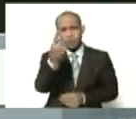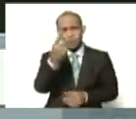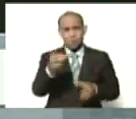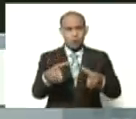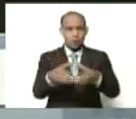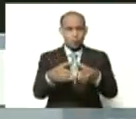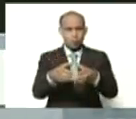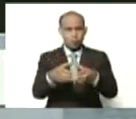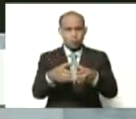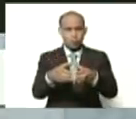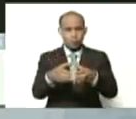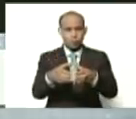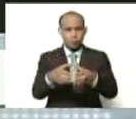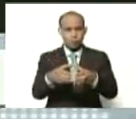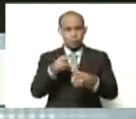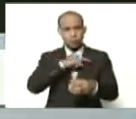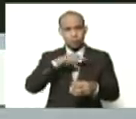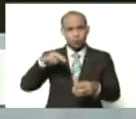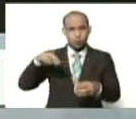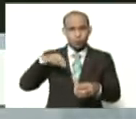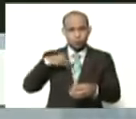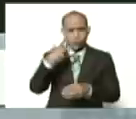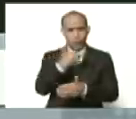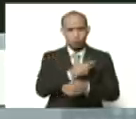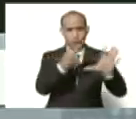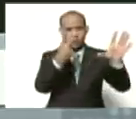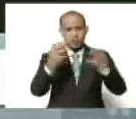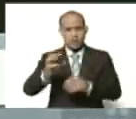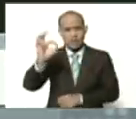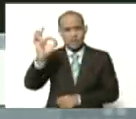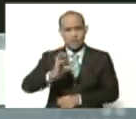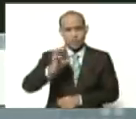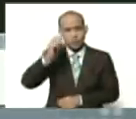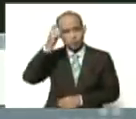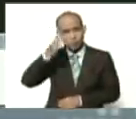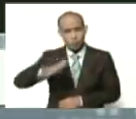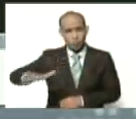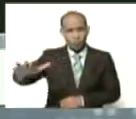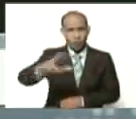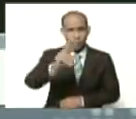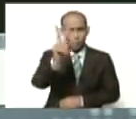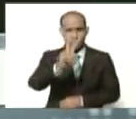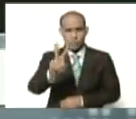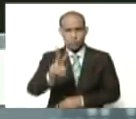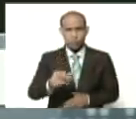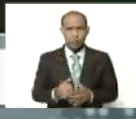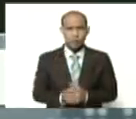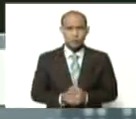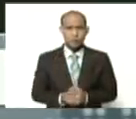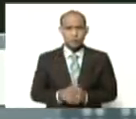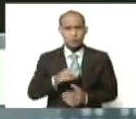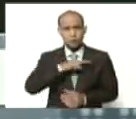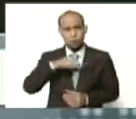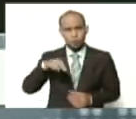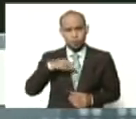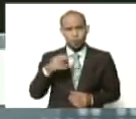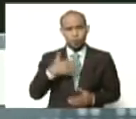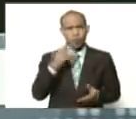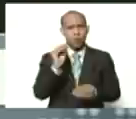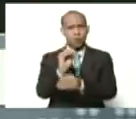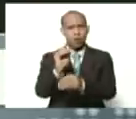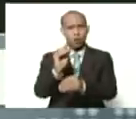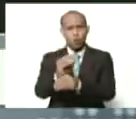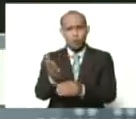generación vamos a lograr, cuando vacunemos el 70%, vamos a lograr una inmunidad